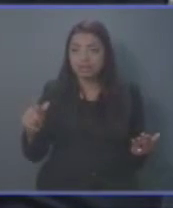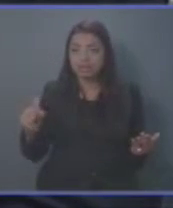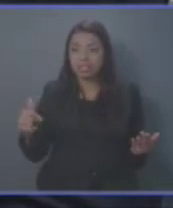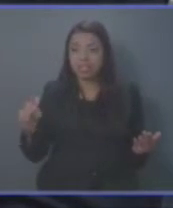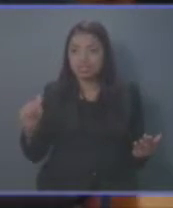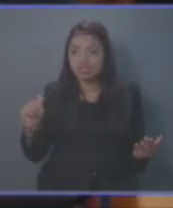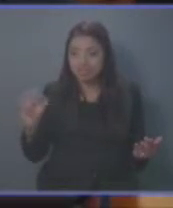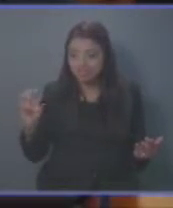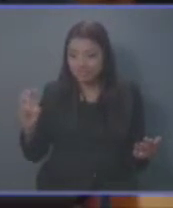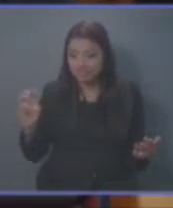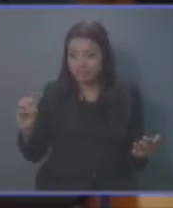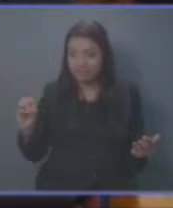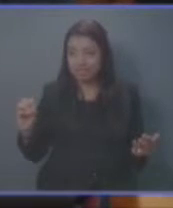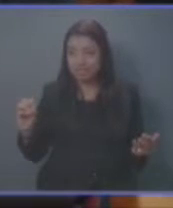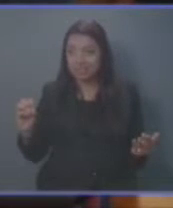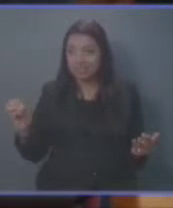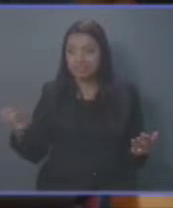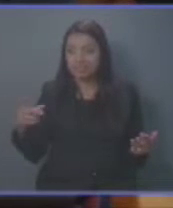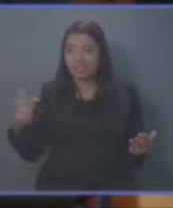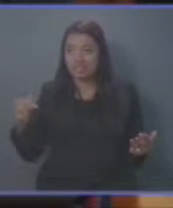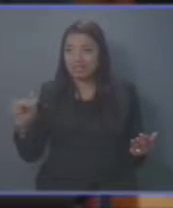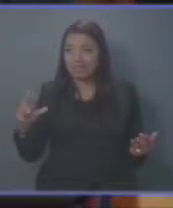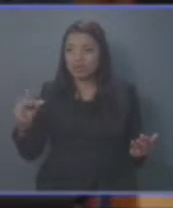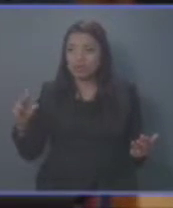FCT FSA.